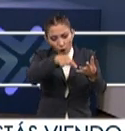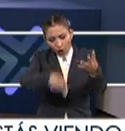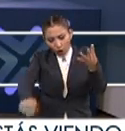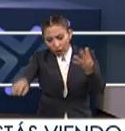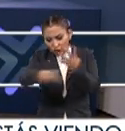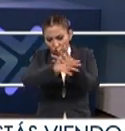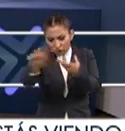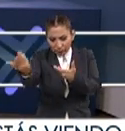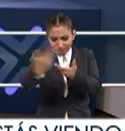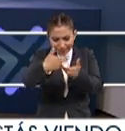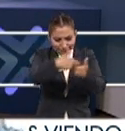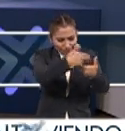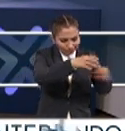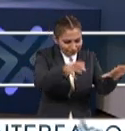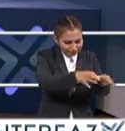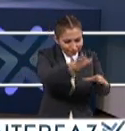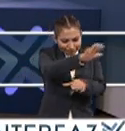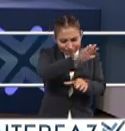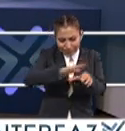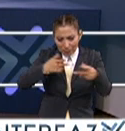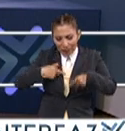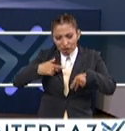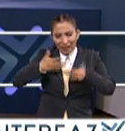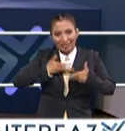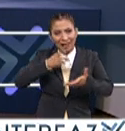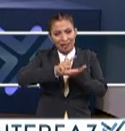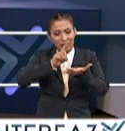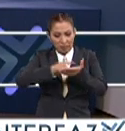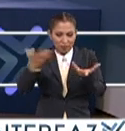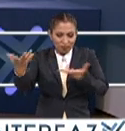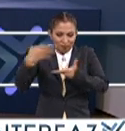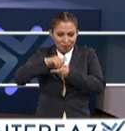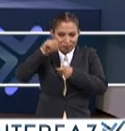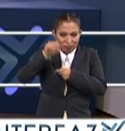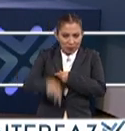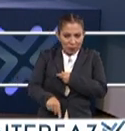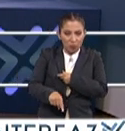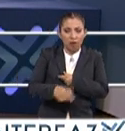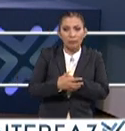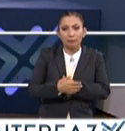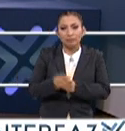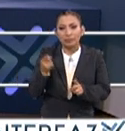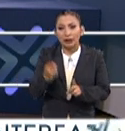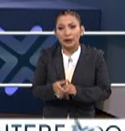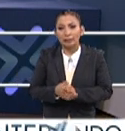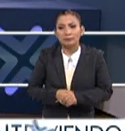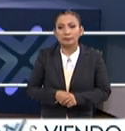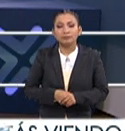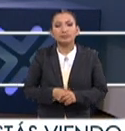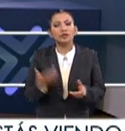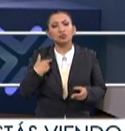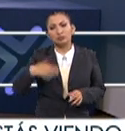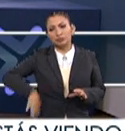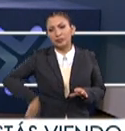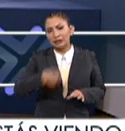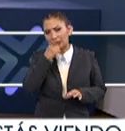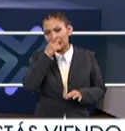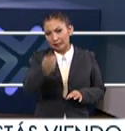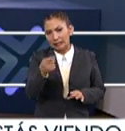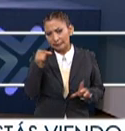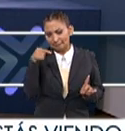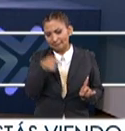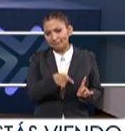los elementos y contextos de las personas con discapacidades pues, tienen que estar involucradas directamente. Nos hablaba, antes de